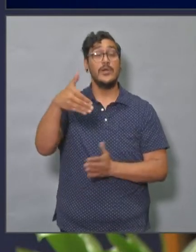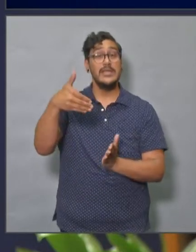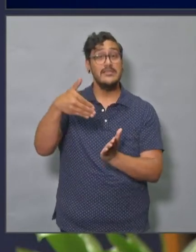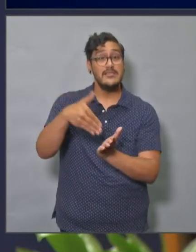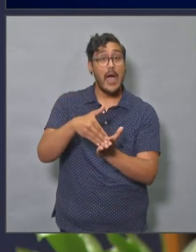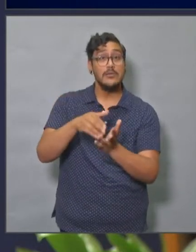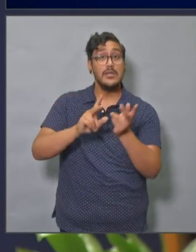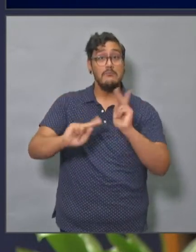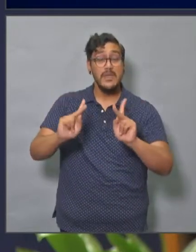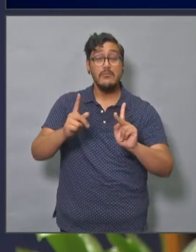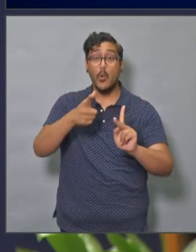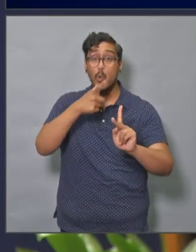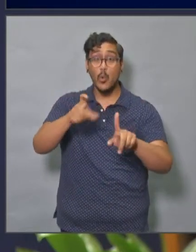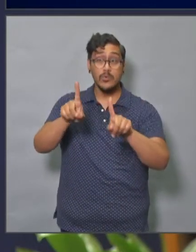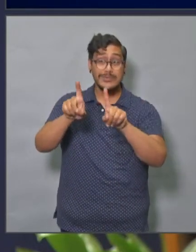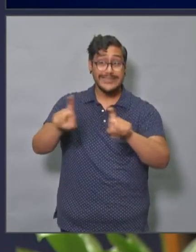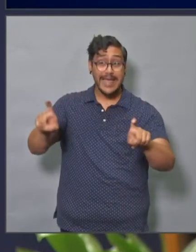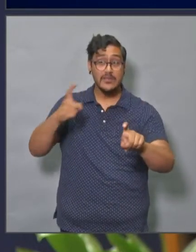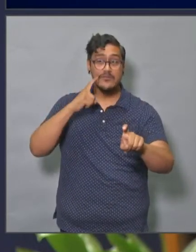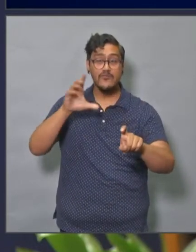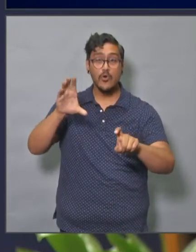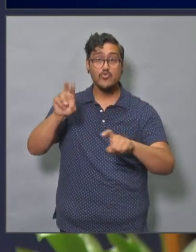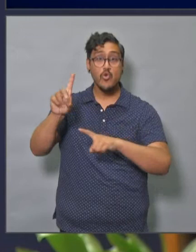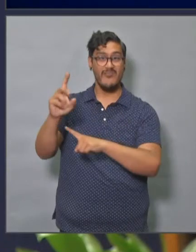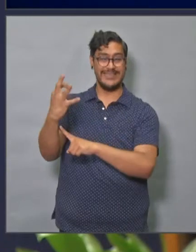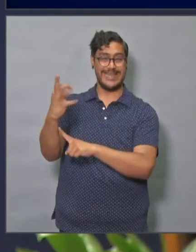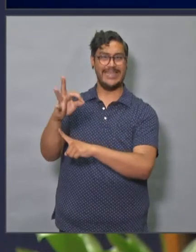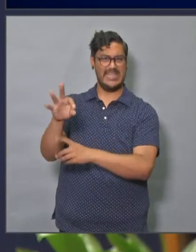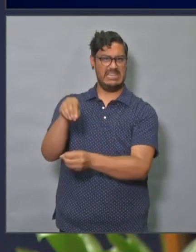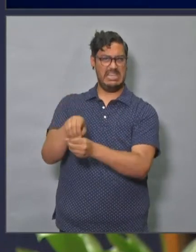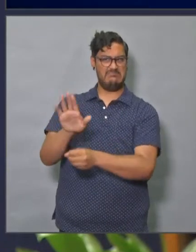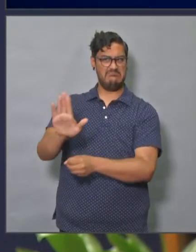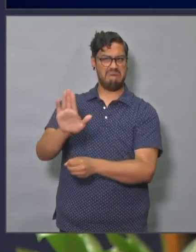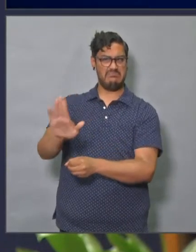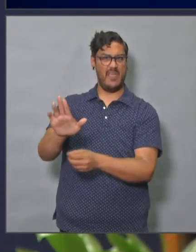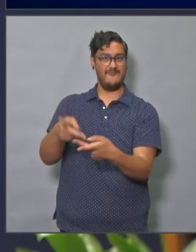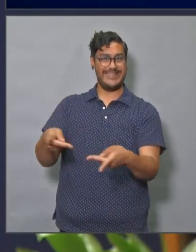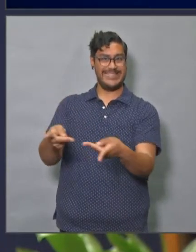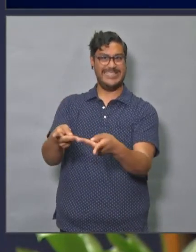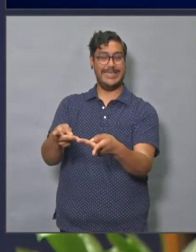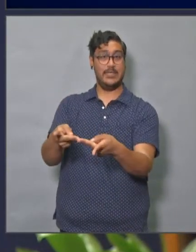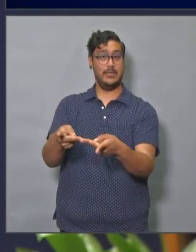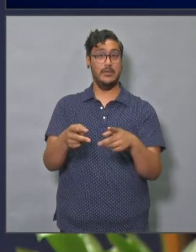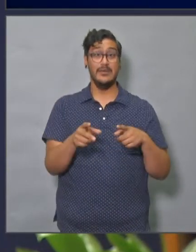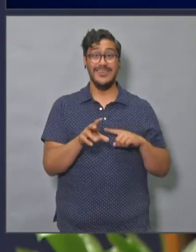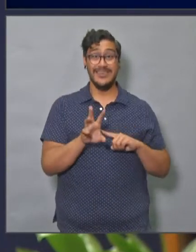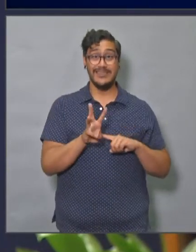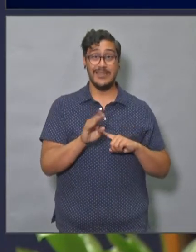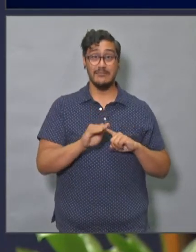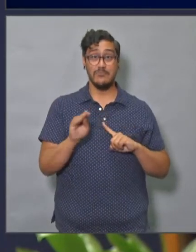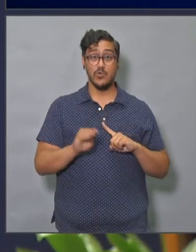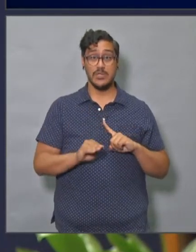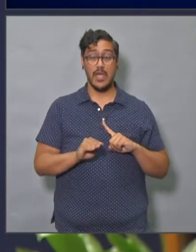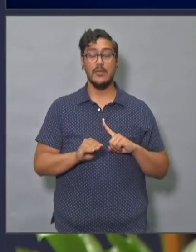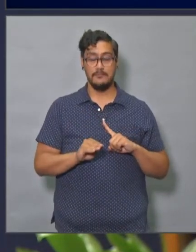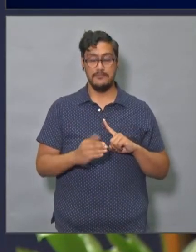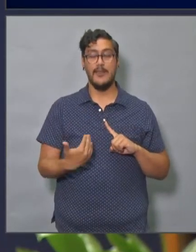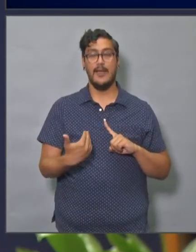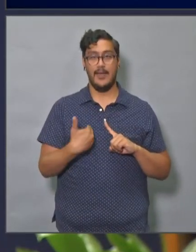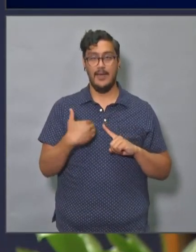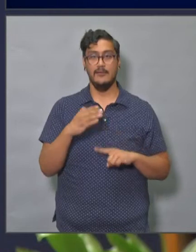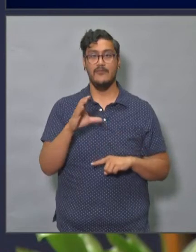personal que fueron dadas pruebas de COVID-19 en estas instalaciones, el 6% dieron resultados